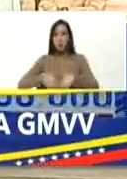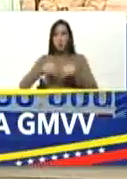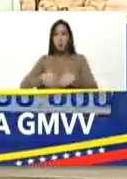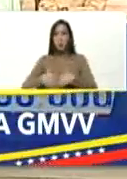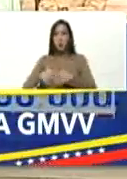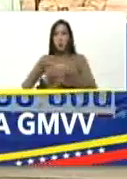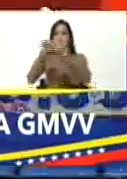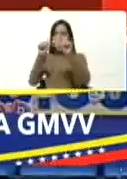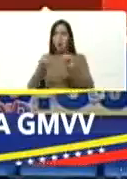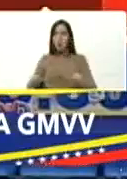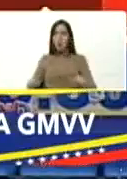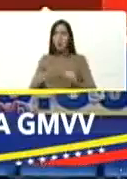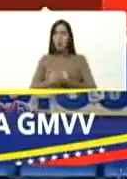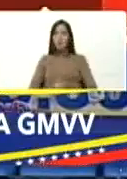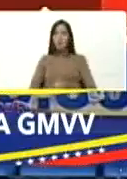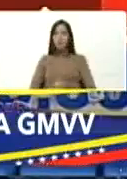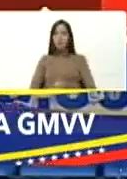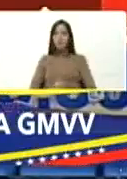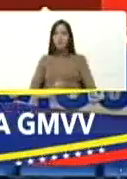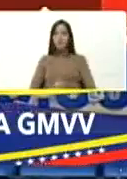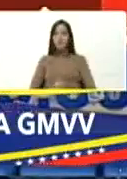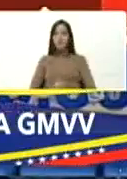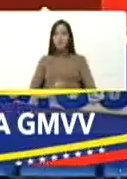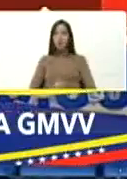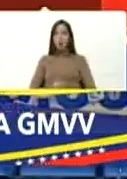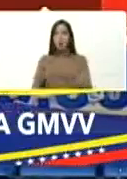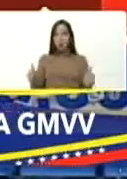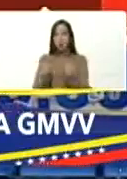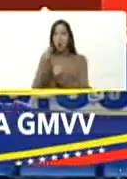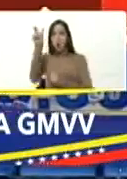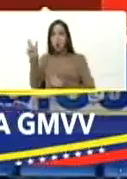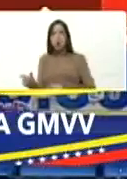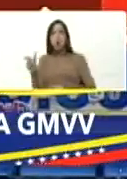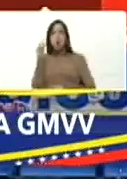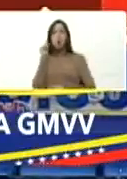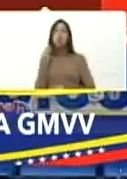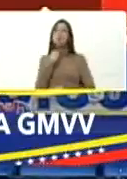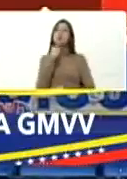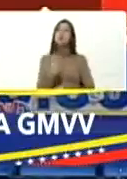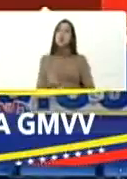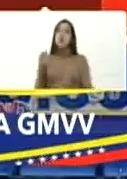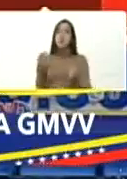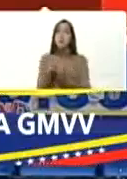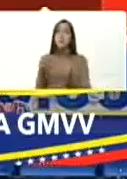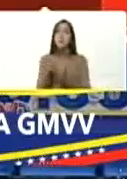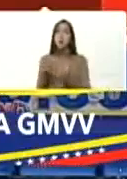de febrero. Está con una vocera del Comité de Tierra Urbana, de allá de Margarita,